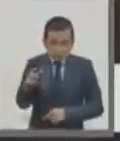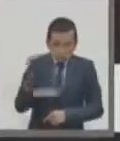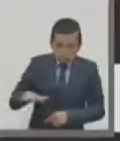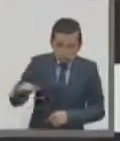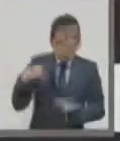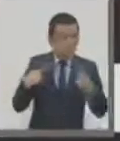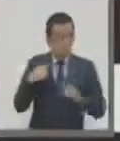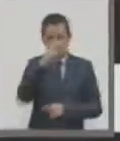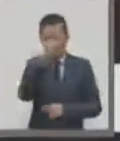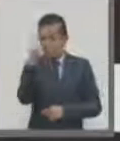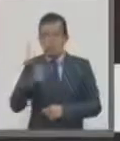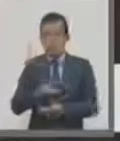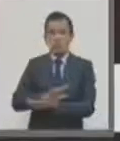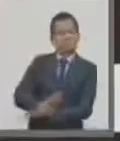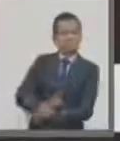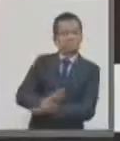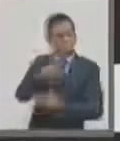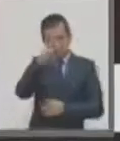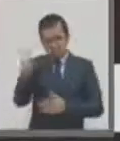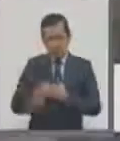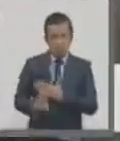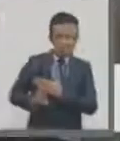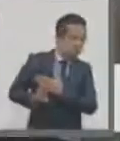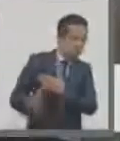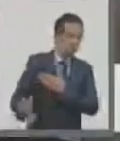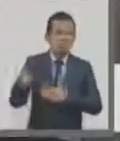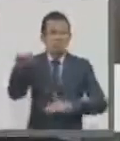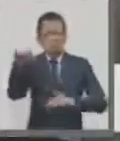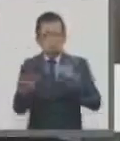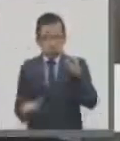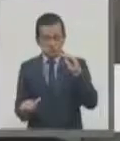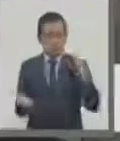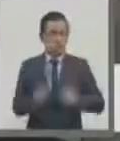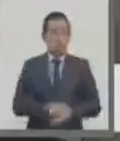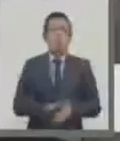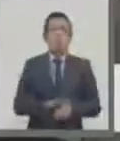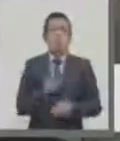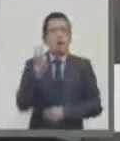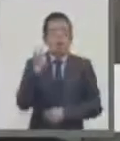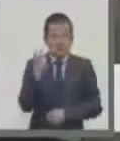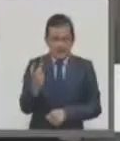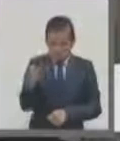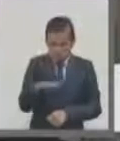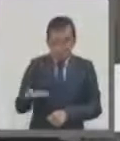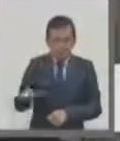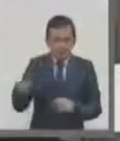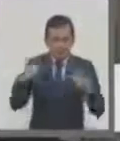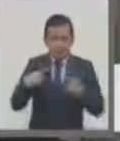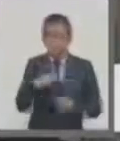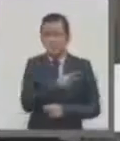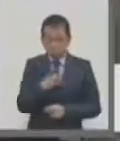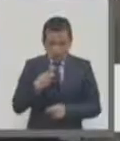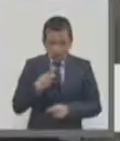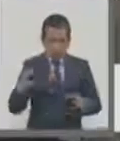discriminado y marcado por la desigualdad, sobre el que no se han establecido siquiera políticas